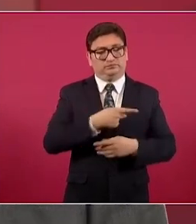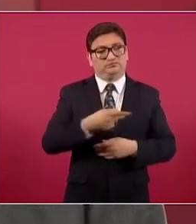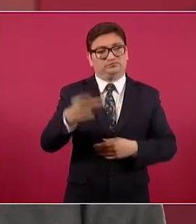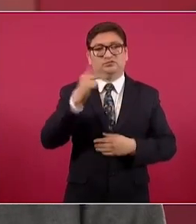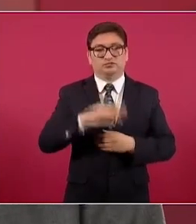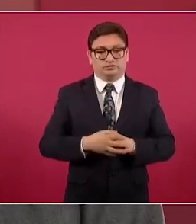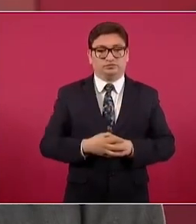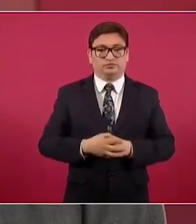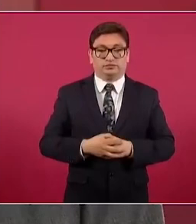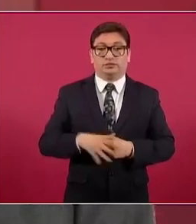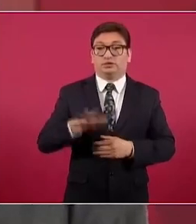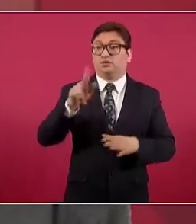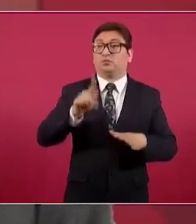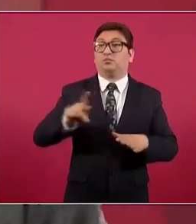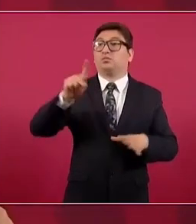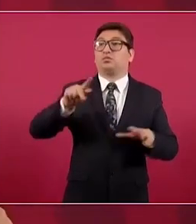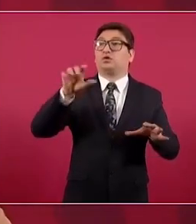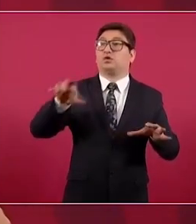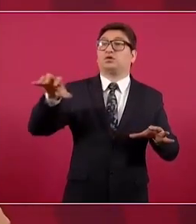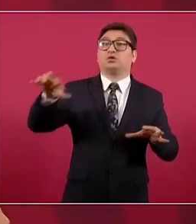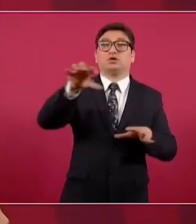De los pueblos